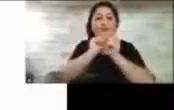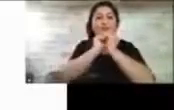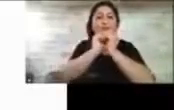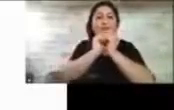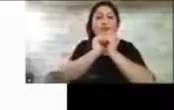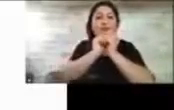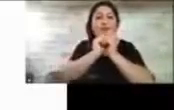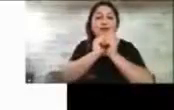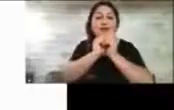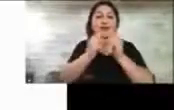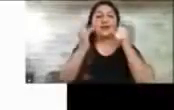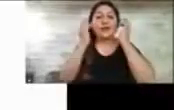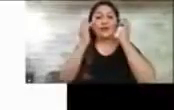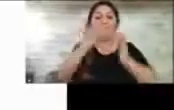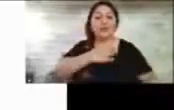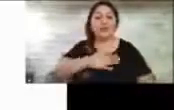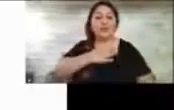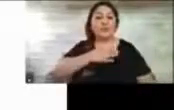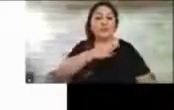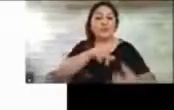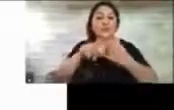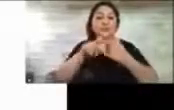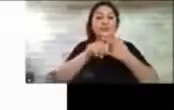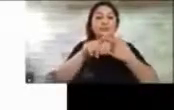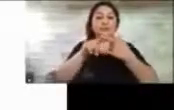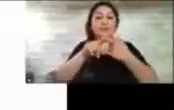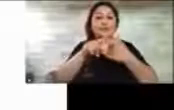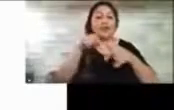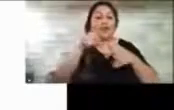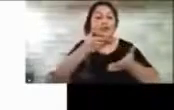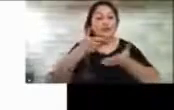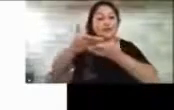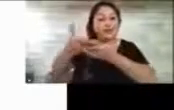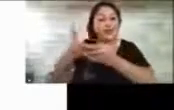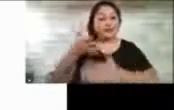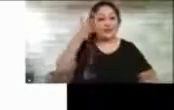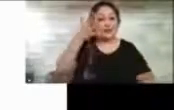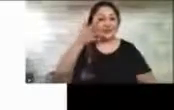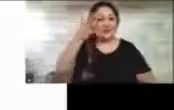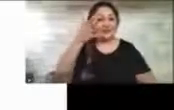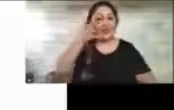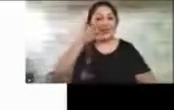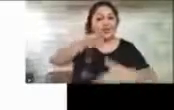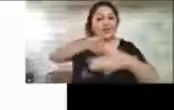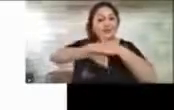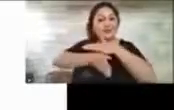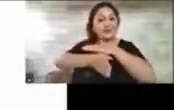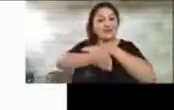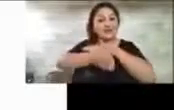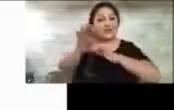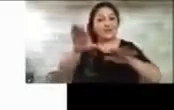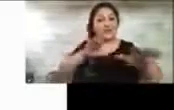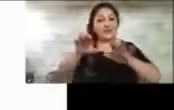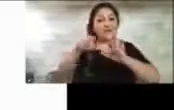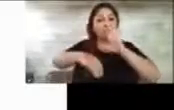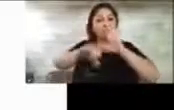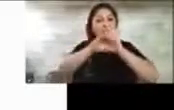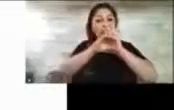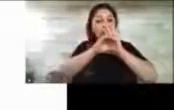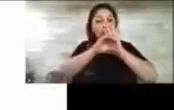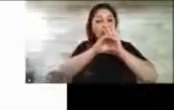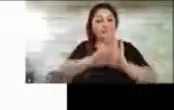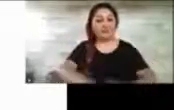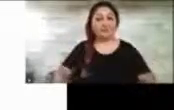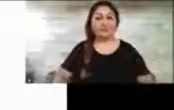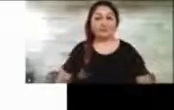con tu participación. Y te dejo ya con tu charla Accesibilidad, Movilidad y Constitución.